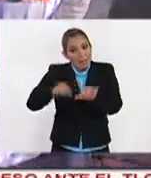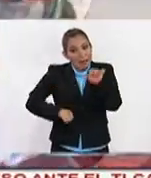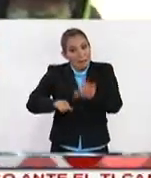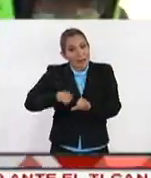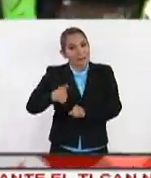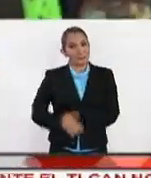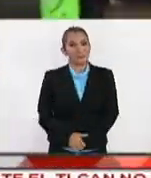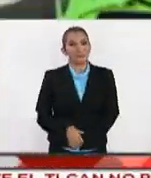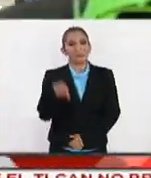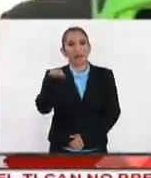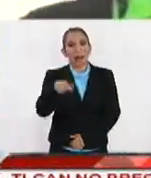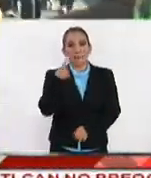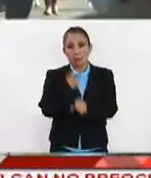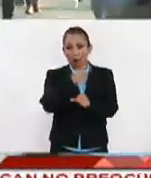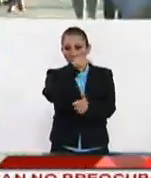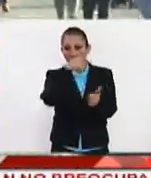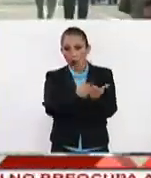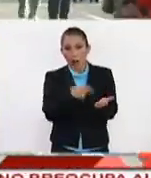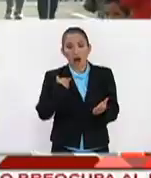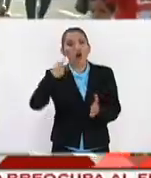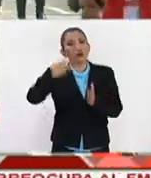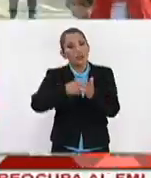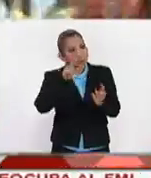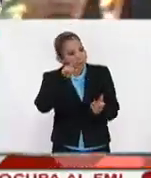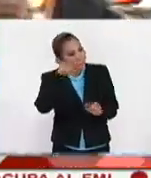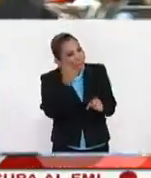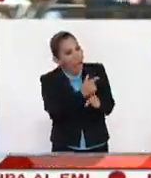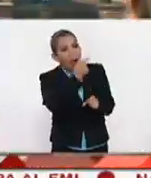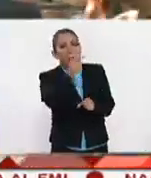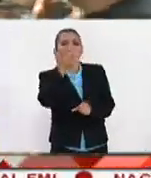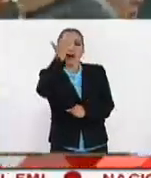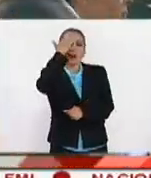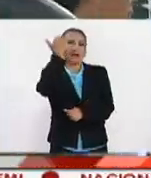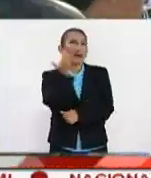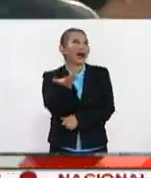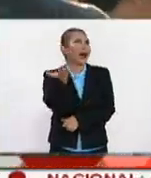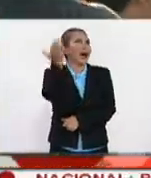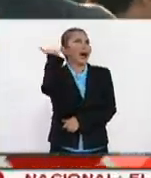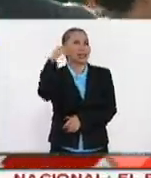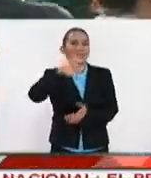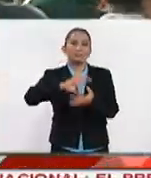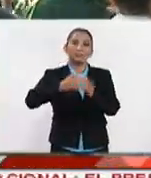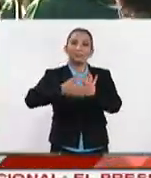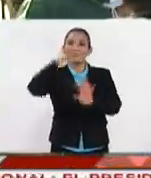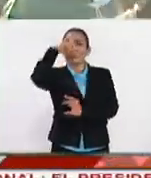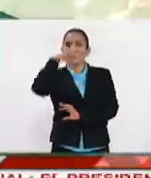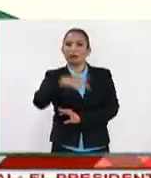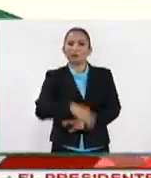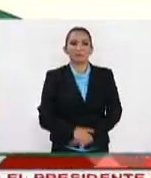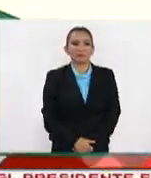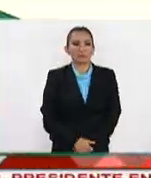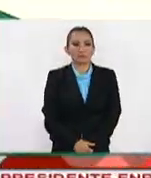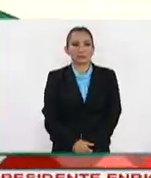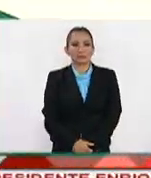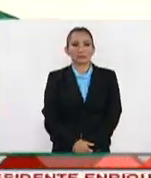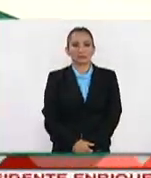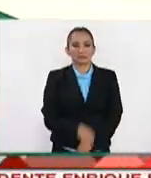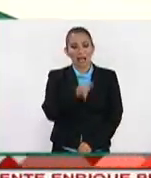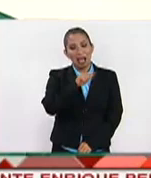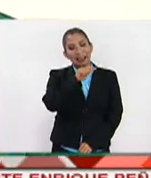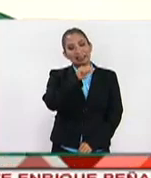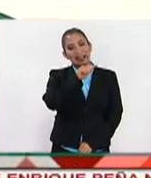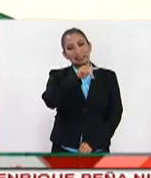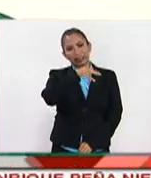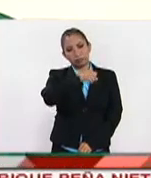actividades. En los primeros lugares nos volvimos a encontrar con viejos conocidos del atletismo mexicano. En el atletismo tiene